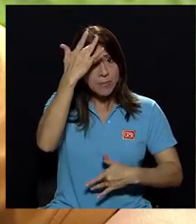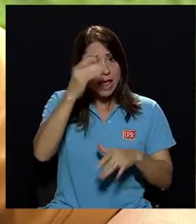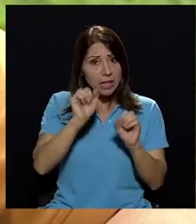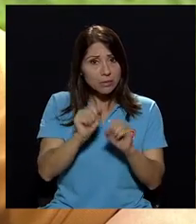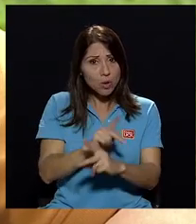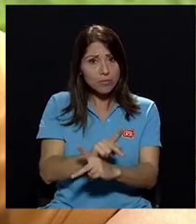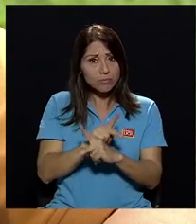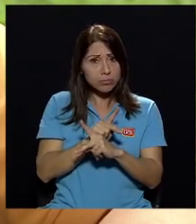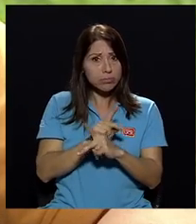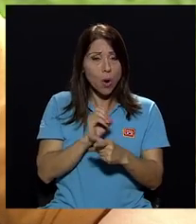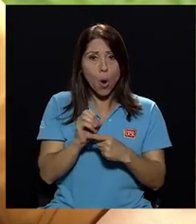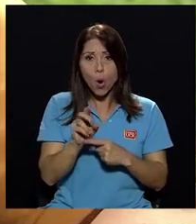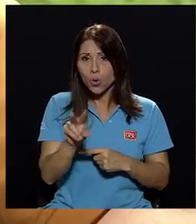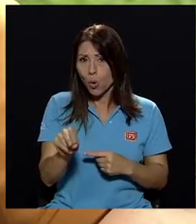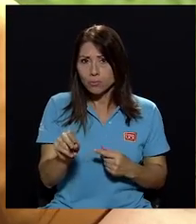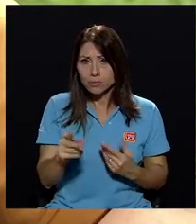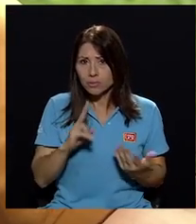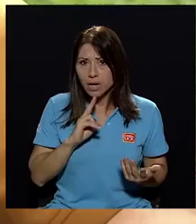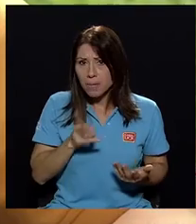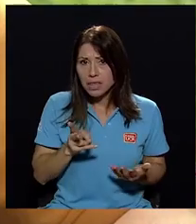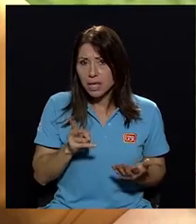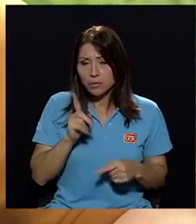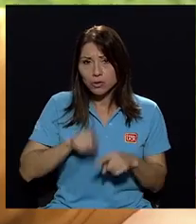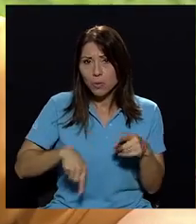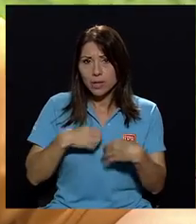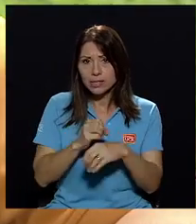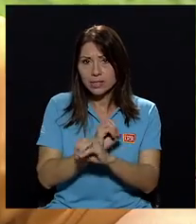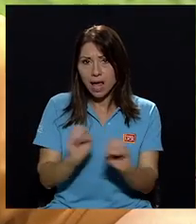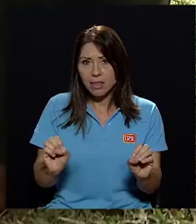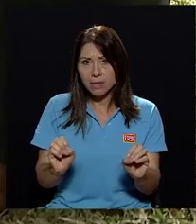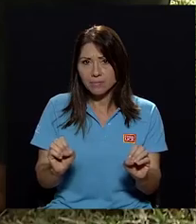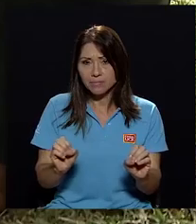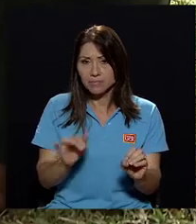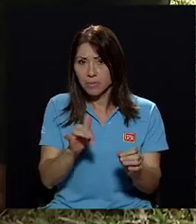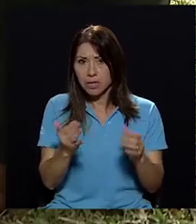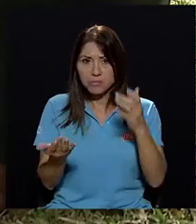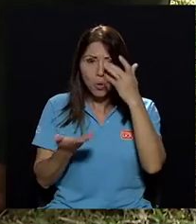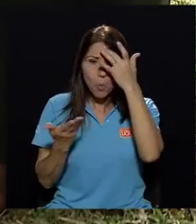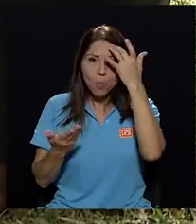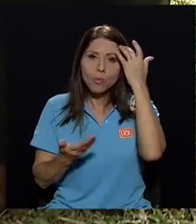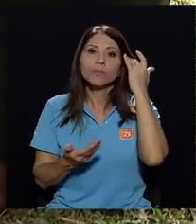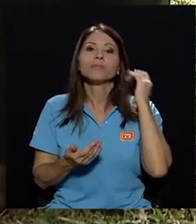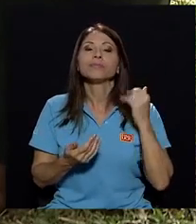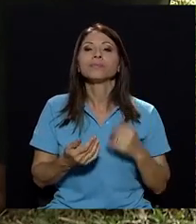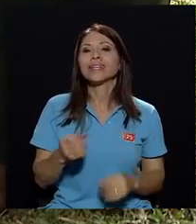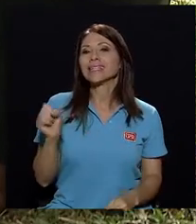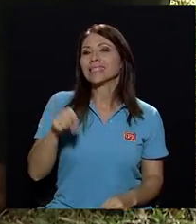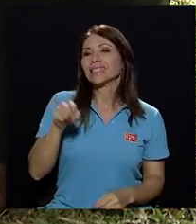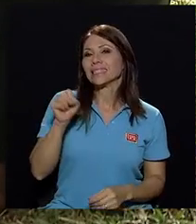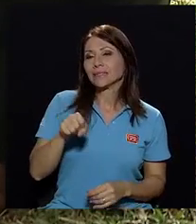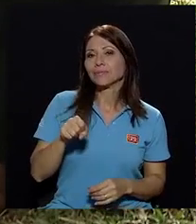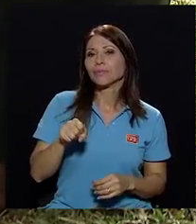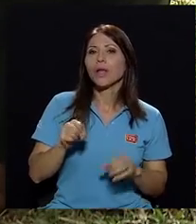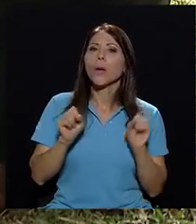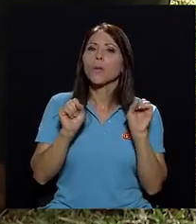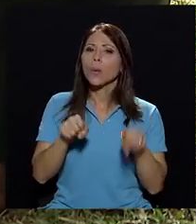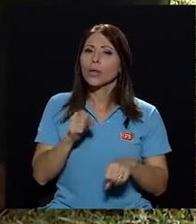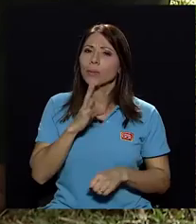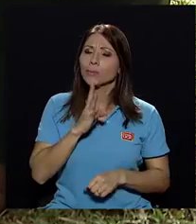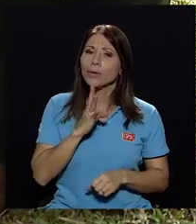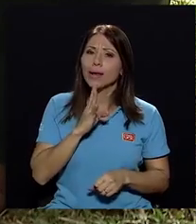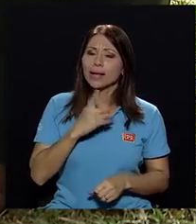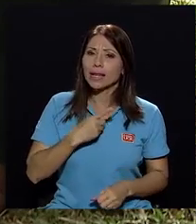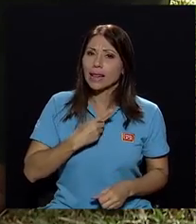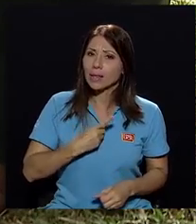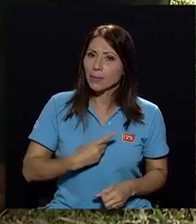enfermedad prevenible o no? Realmente no hay nada que hacer en ese sentido. Sí, podríamos